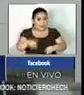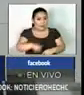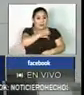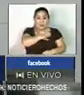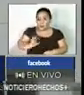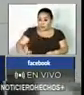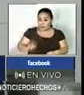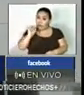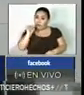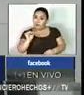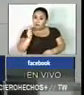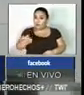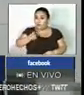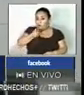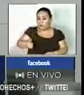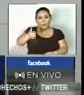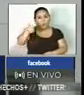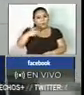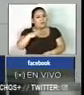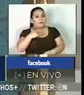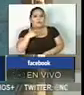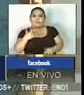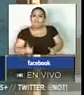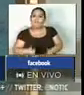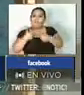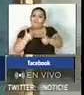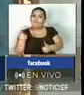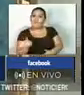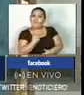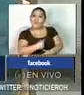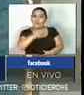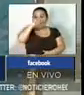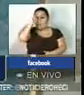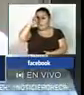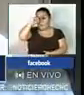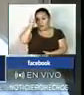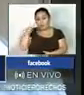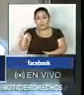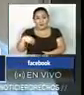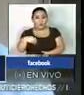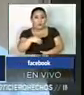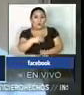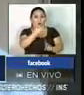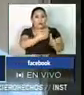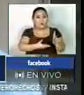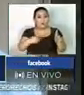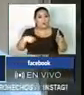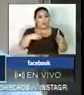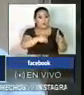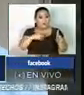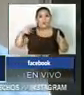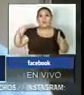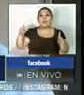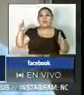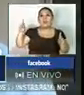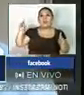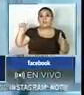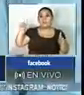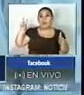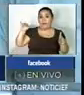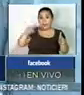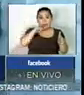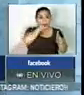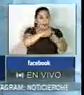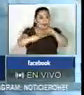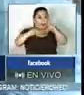una buena noticia que alienta a los trabajadores de la salud. Así lo expresó David Castillo, jefe de división médica